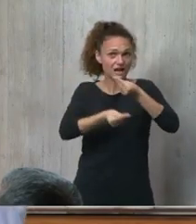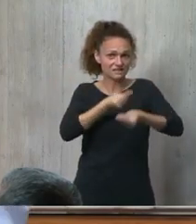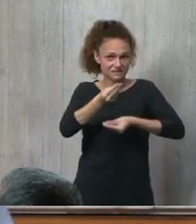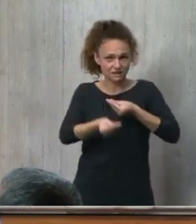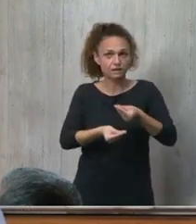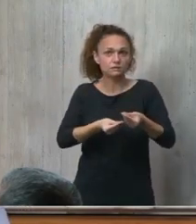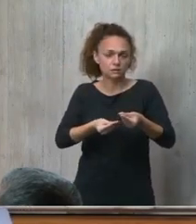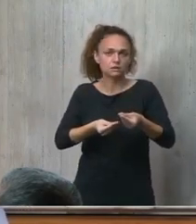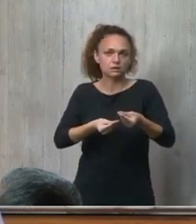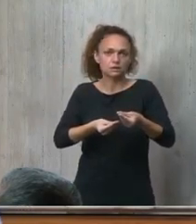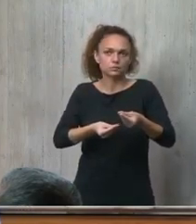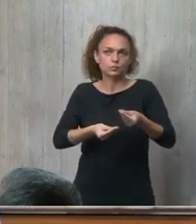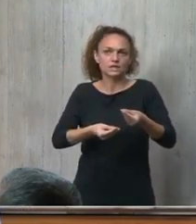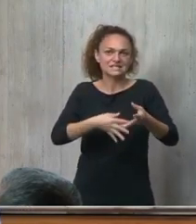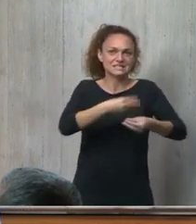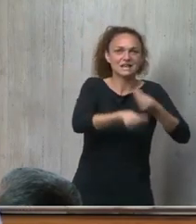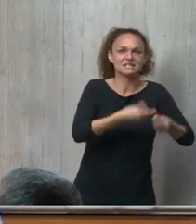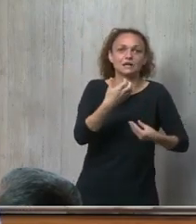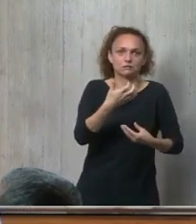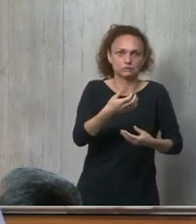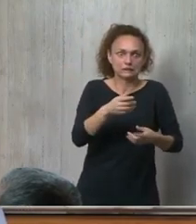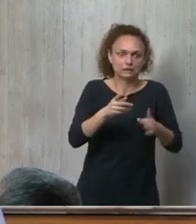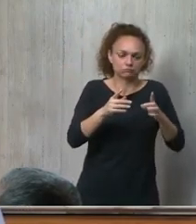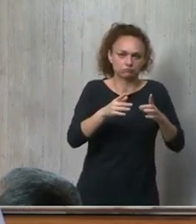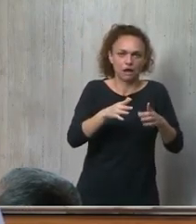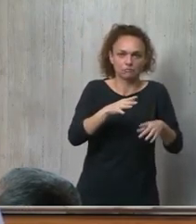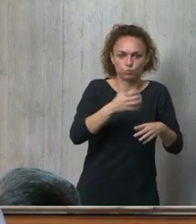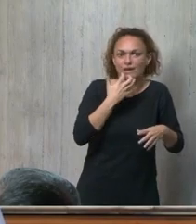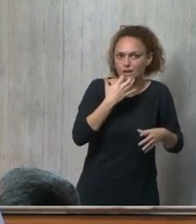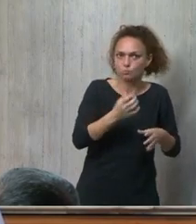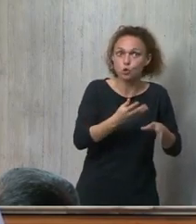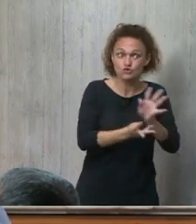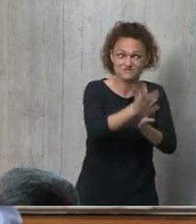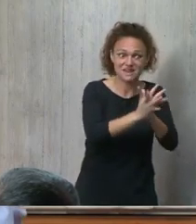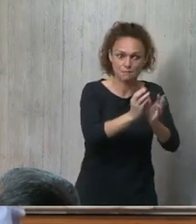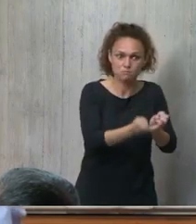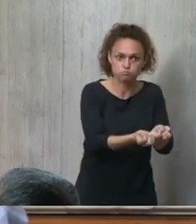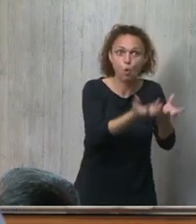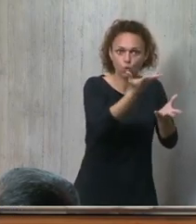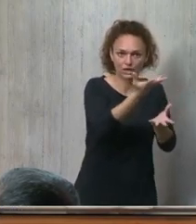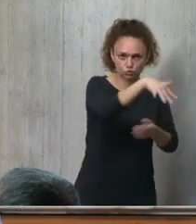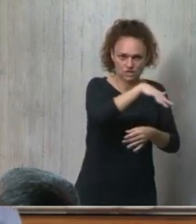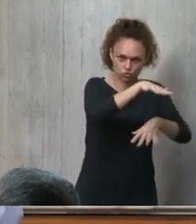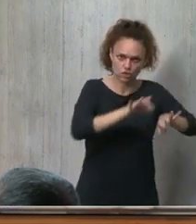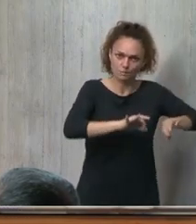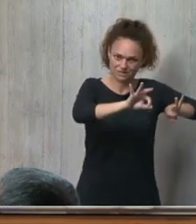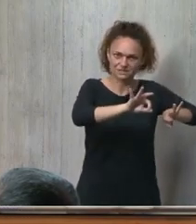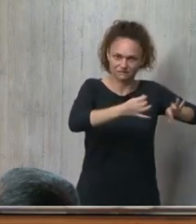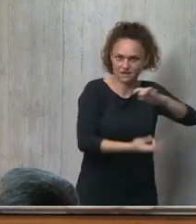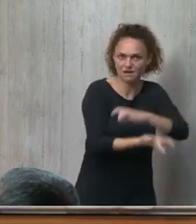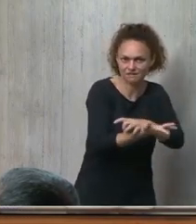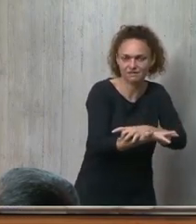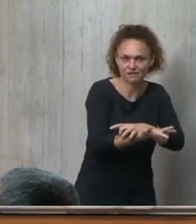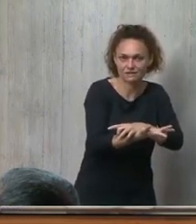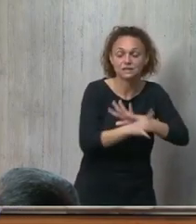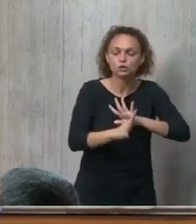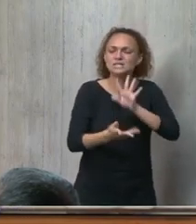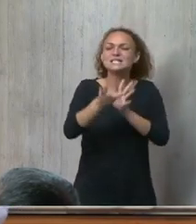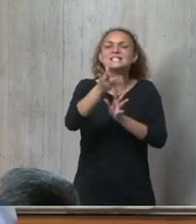generar llamas en un punto determinado. El incendio, por tanto, está estabilizado, el peligro se